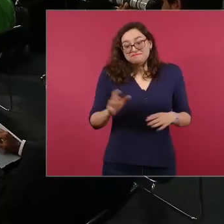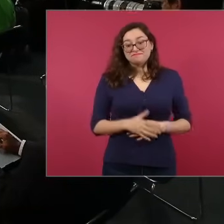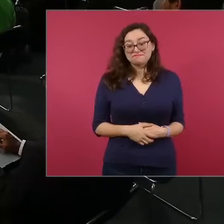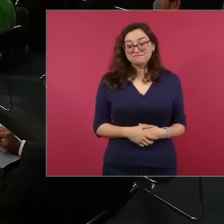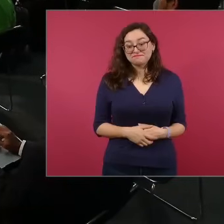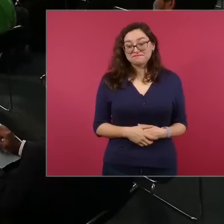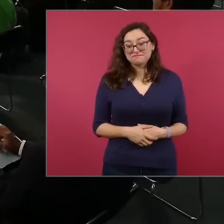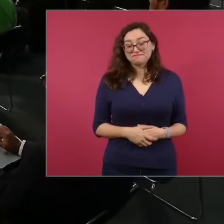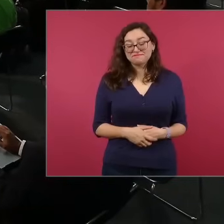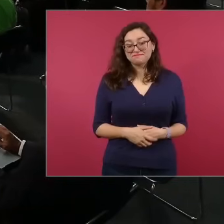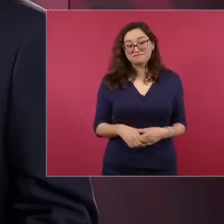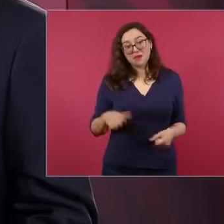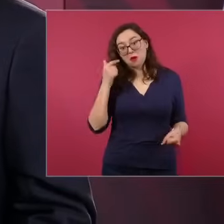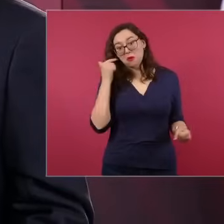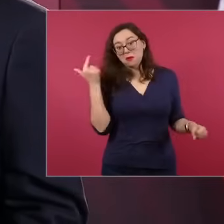Calumnian